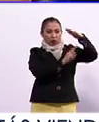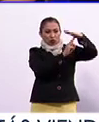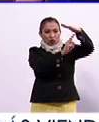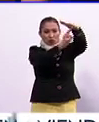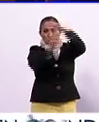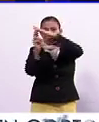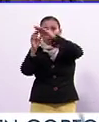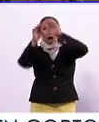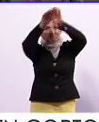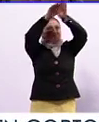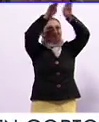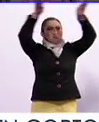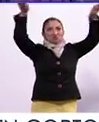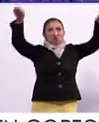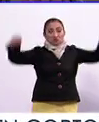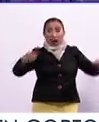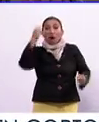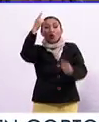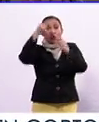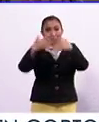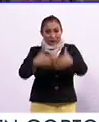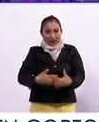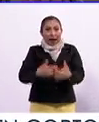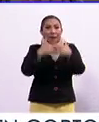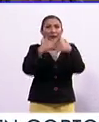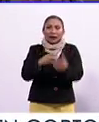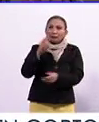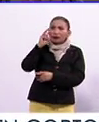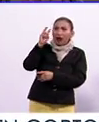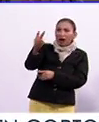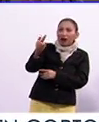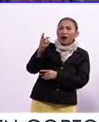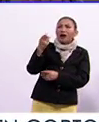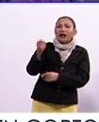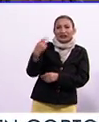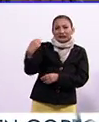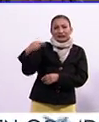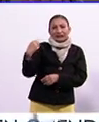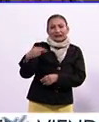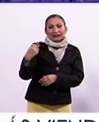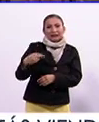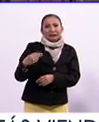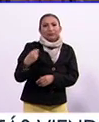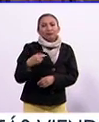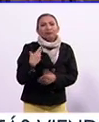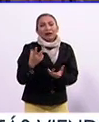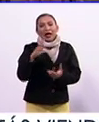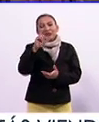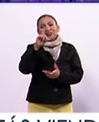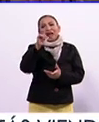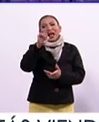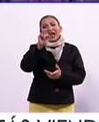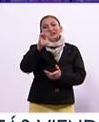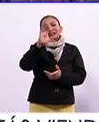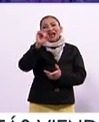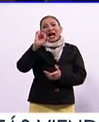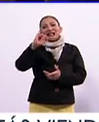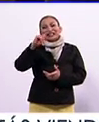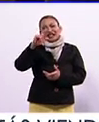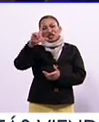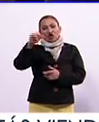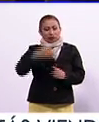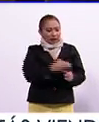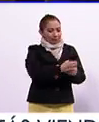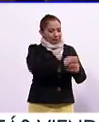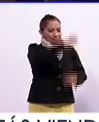todo el techote ahí. En algunas fábricas dice lo que llaman dalas y castillos, que es